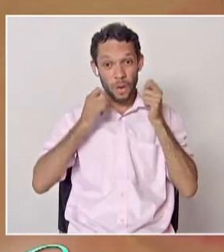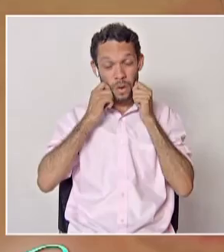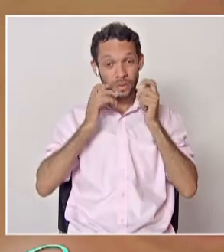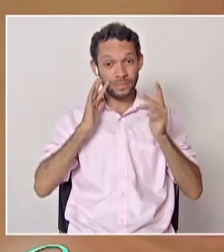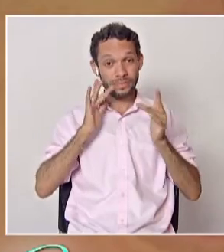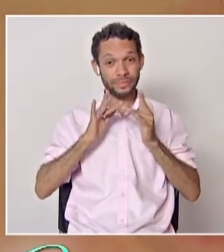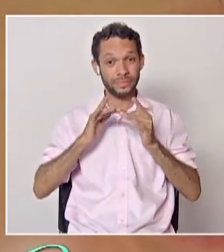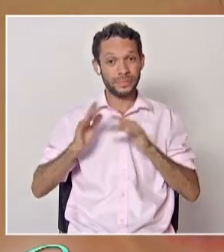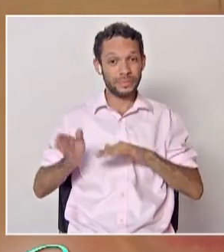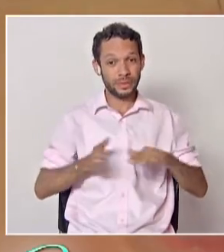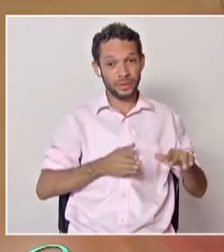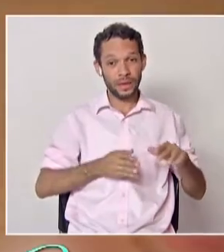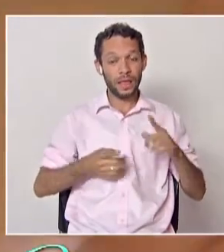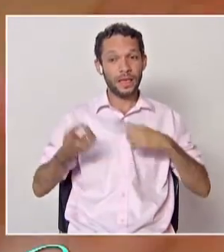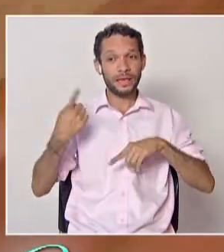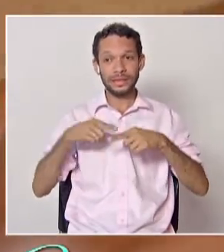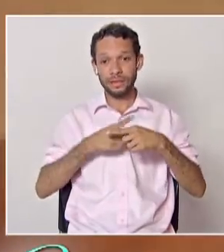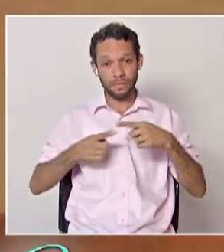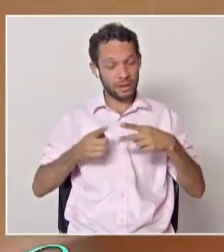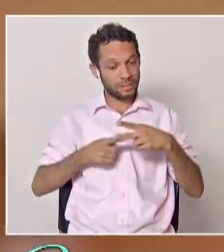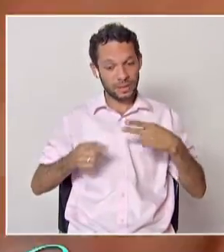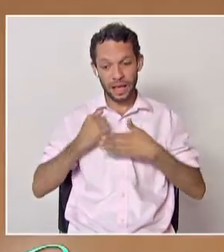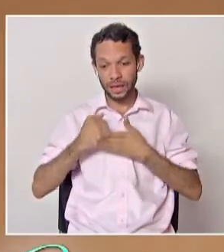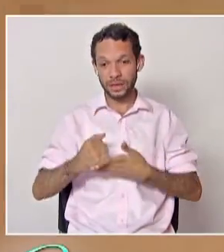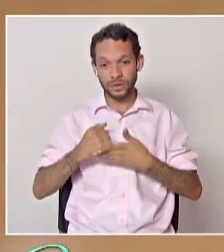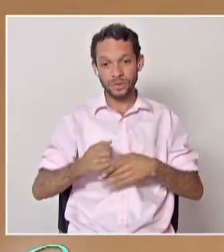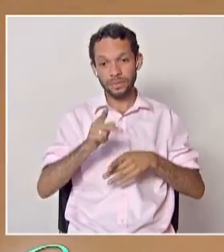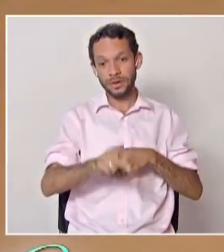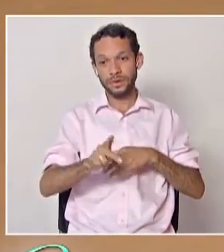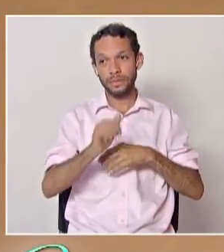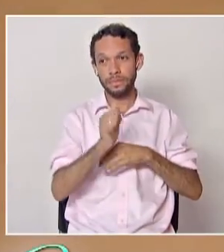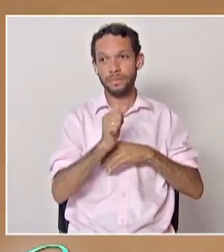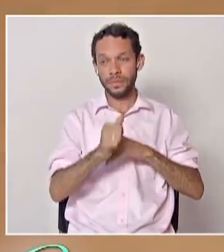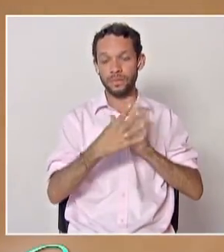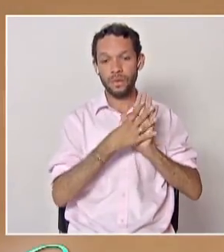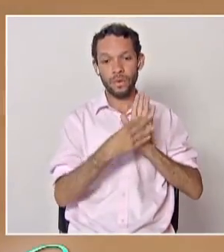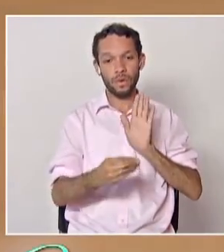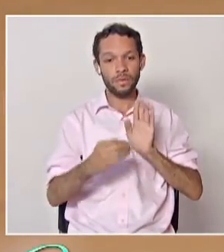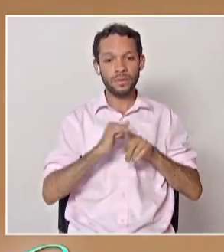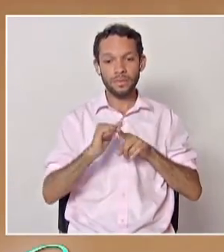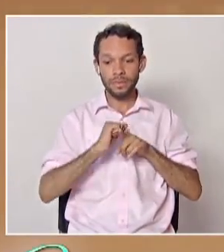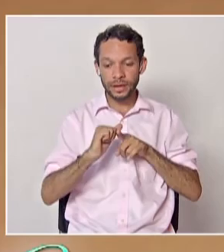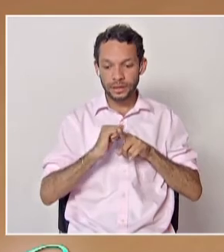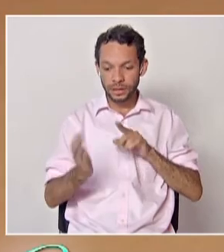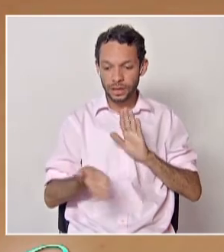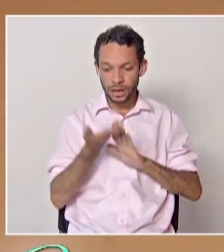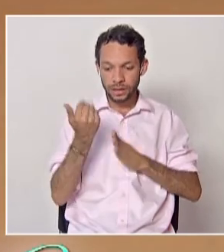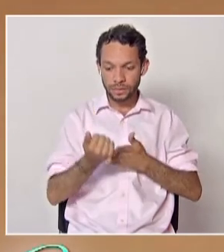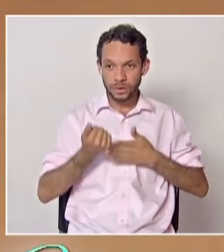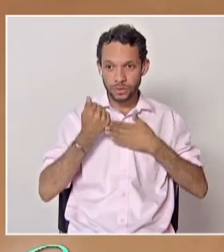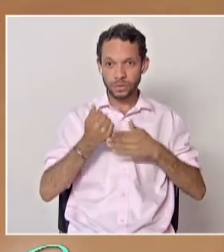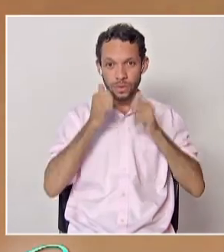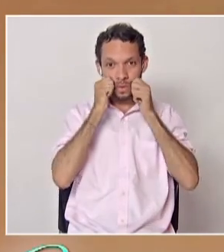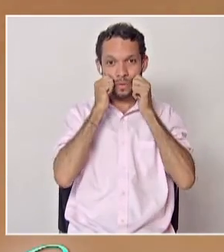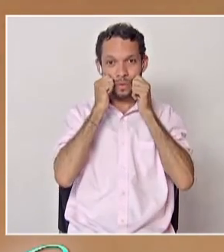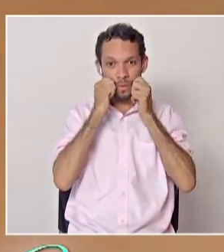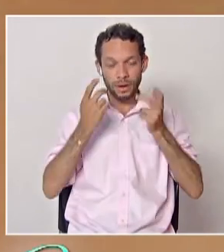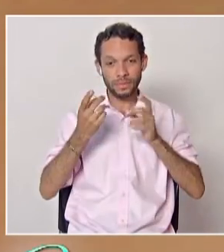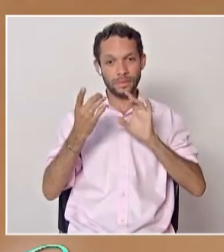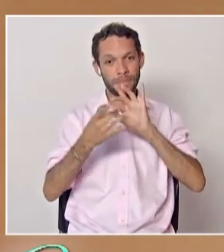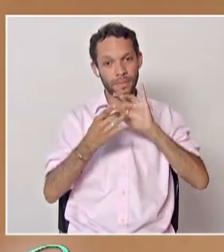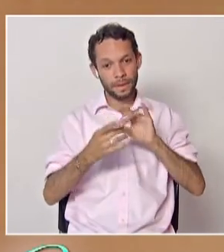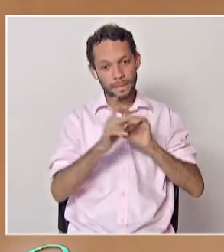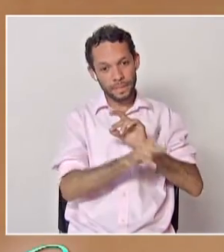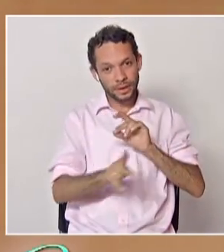de analgésicos hasta que me dé una gastritis medicamentosa y un sangrado gástrico, o voy y manejo la fuente directa